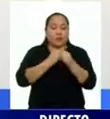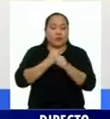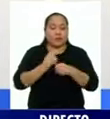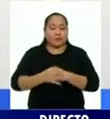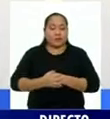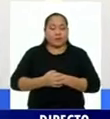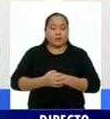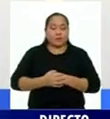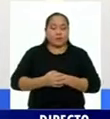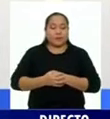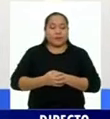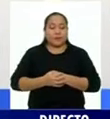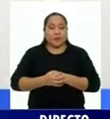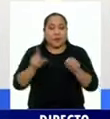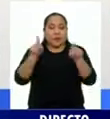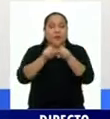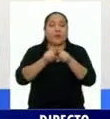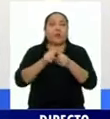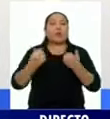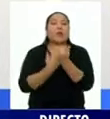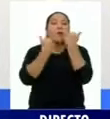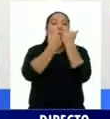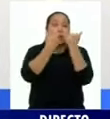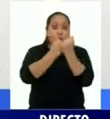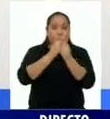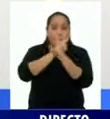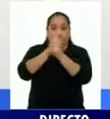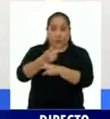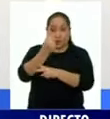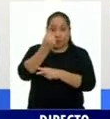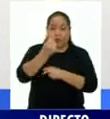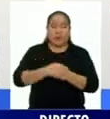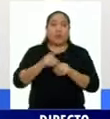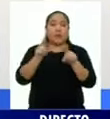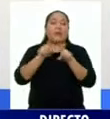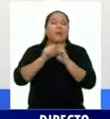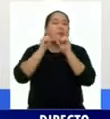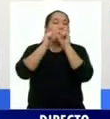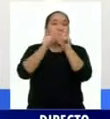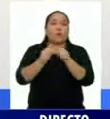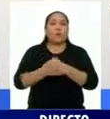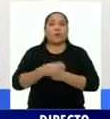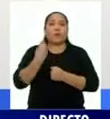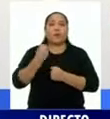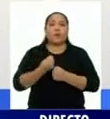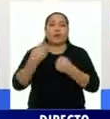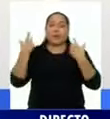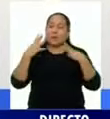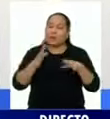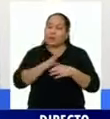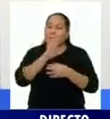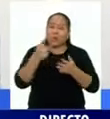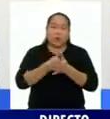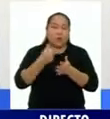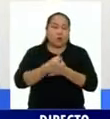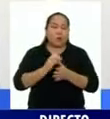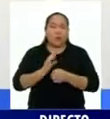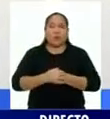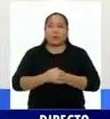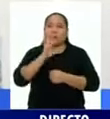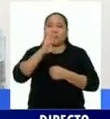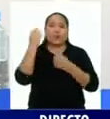Y los apoyos crediticios también van a continuar, porque ya todo está